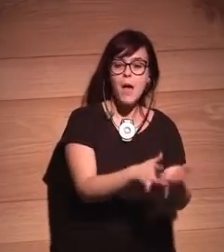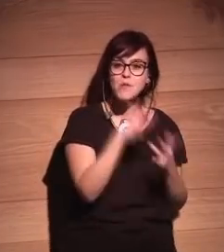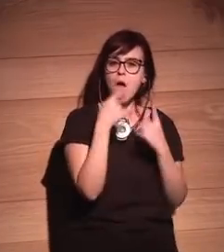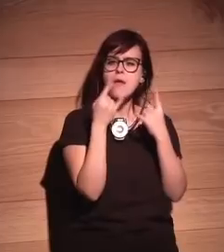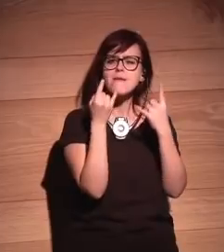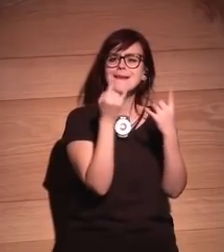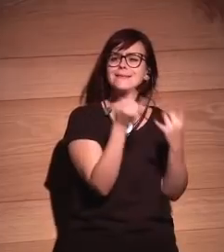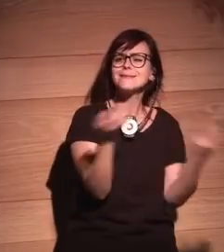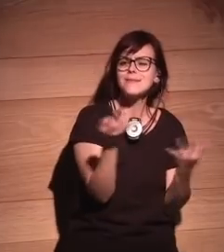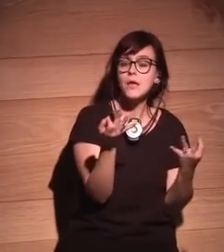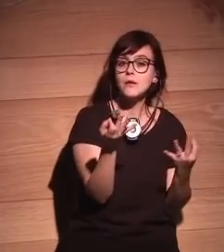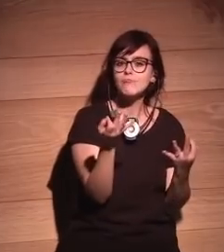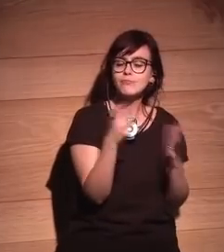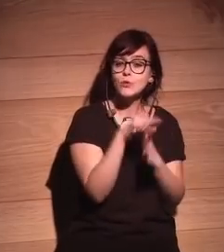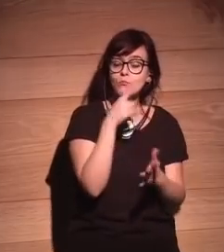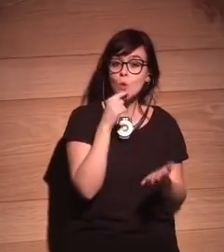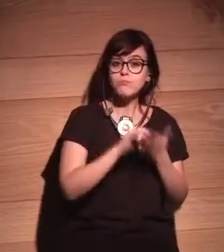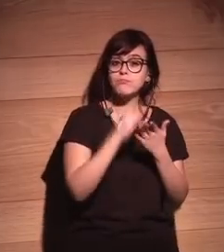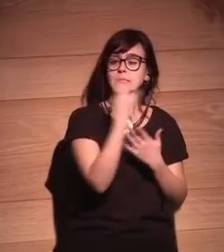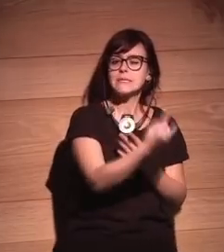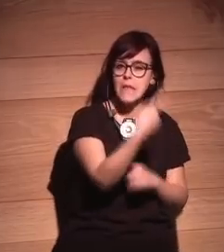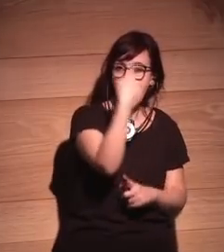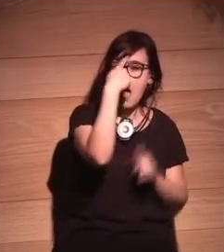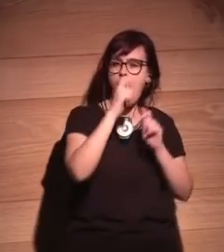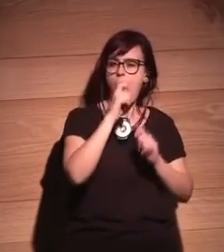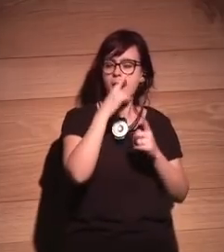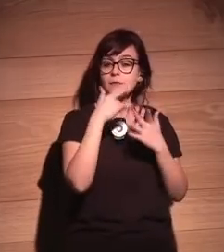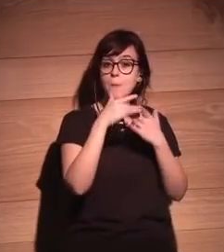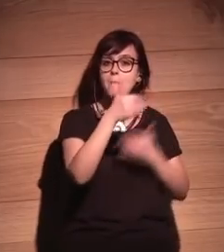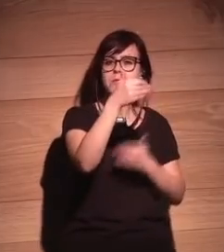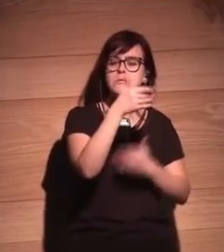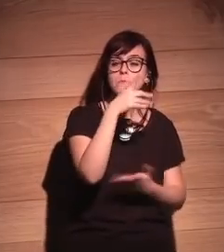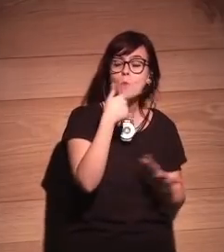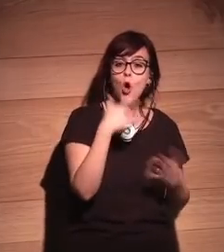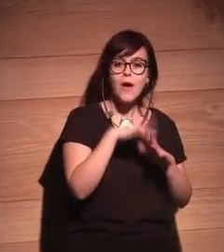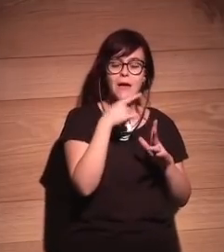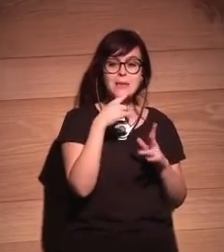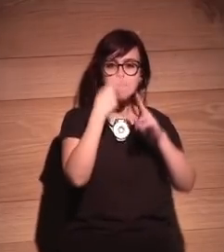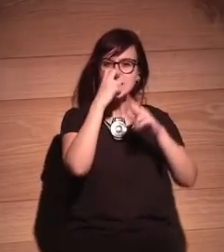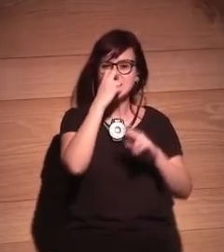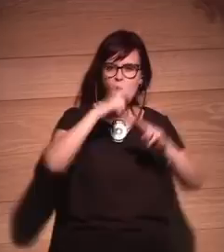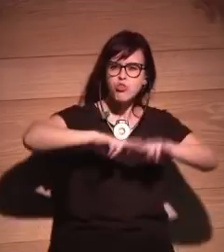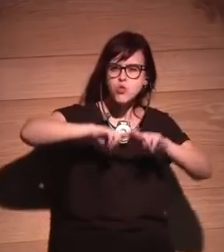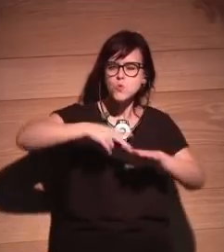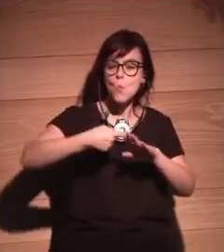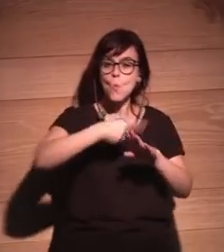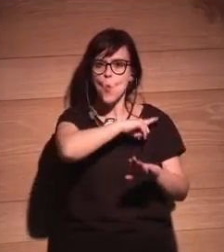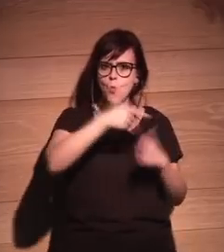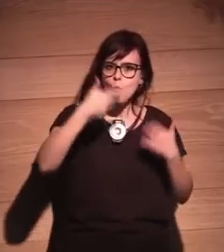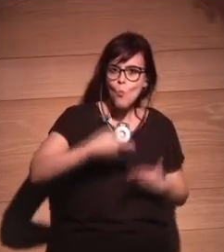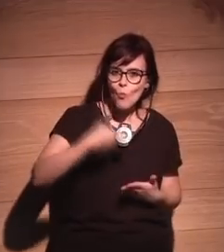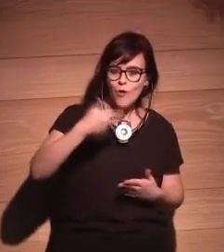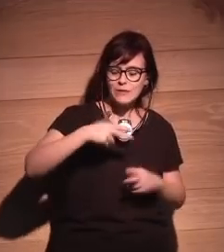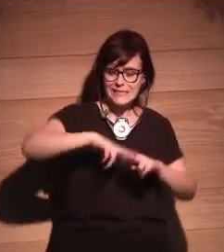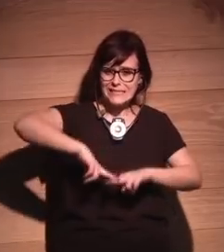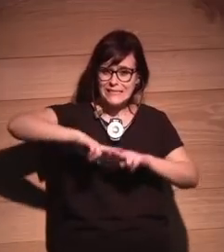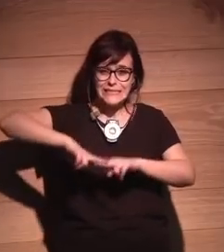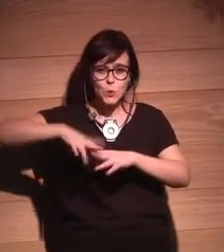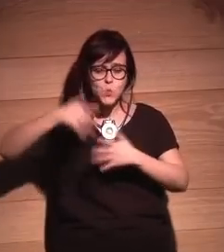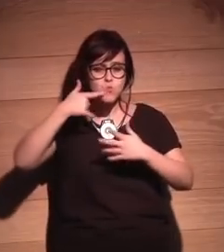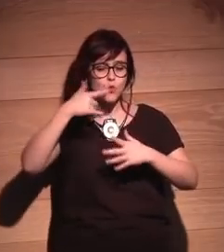engancha, con lo que se queda, con lo que se llevan a casa y lo que les mantiene enganchados a la prensa, son las grandes investigaciones, las